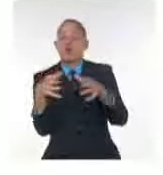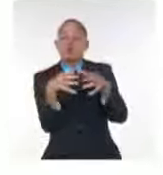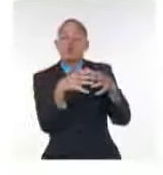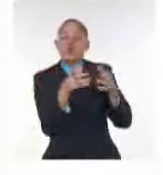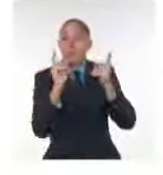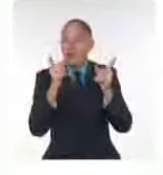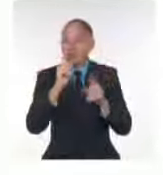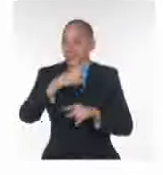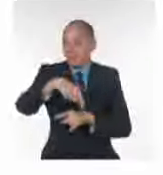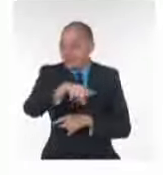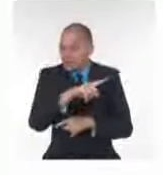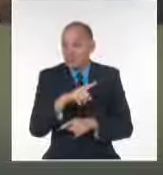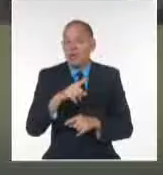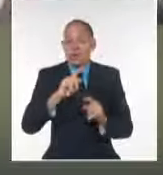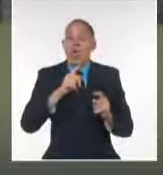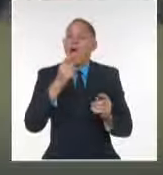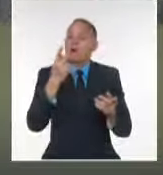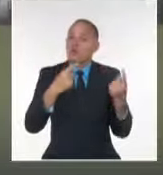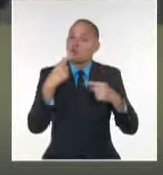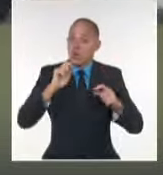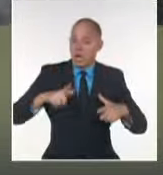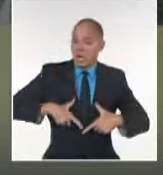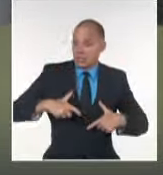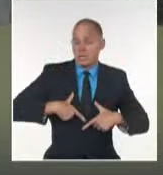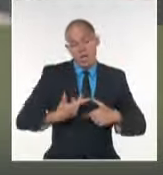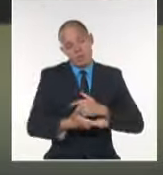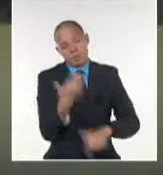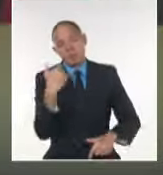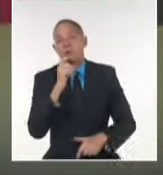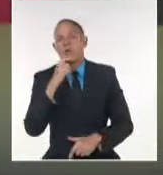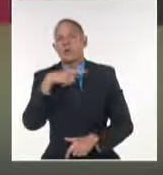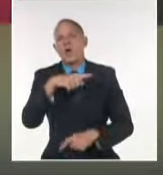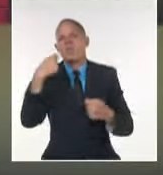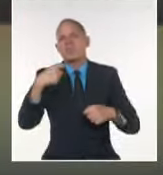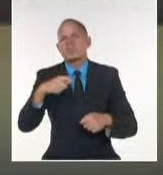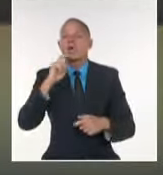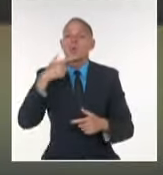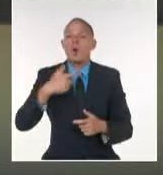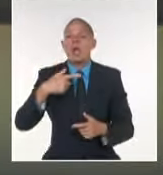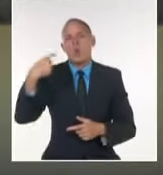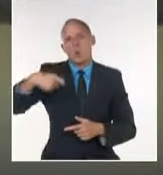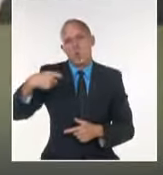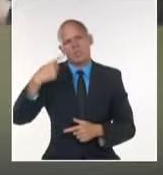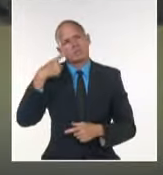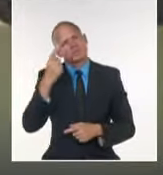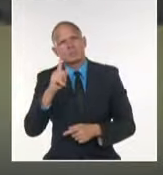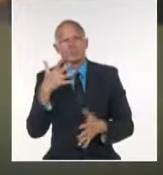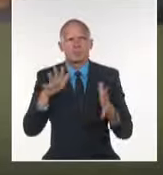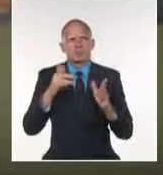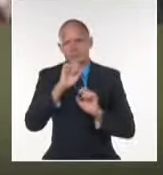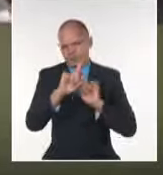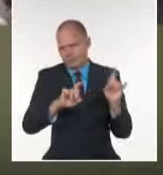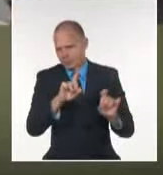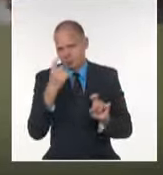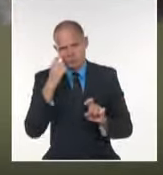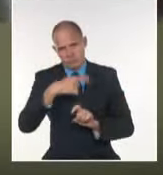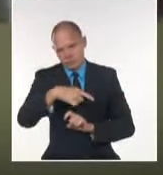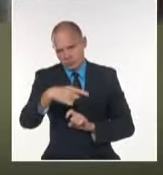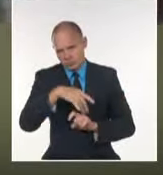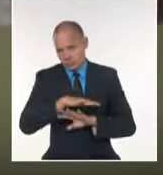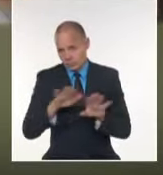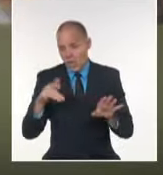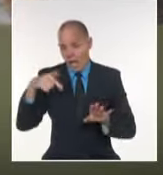y candidatos que se postularon para las elecciones presidenciales. Esta tarde, desde el Palacio de Miraflores, Maduro ofreció declaraciones a medios de